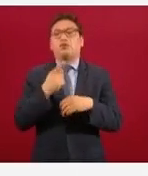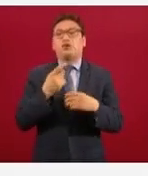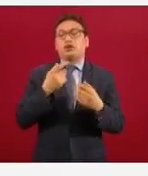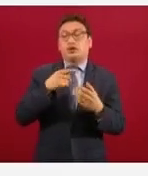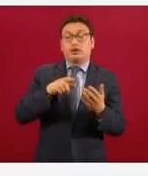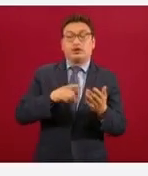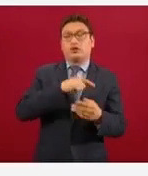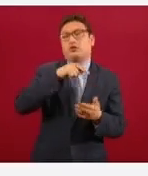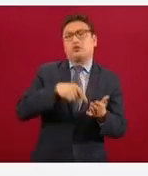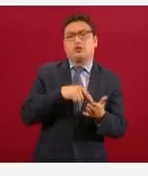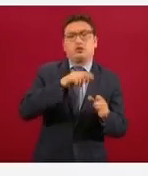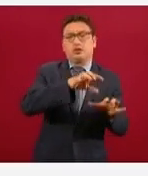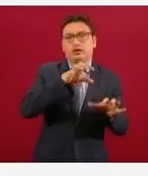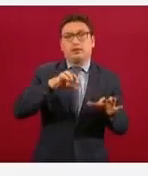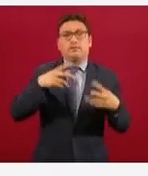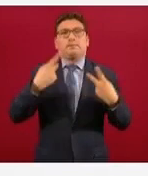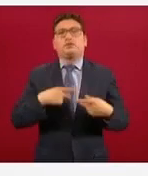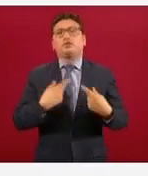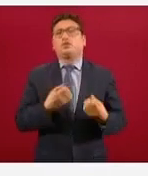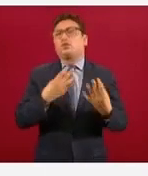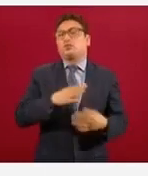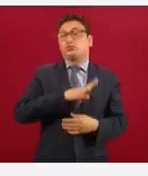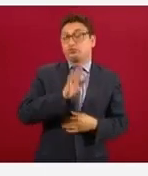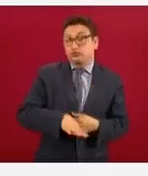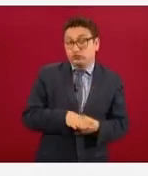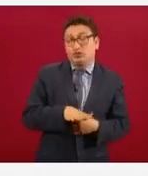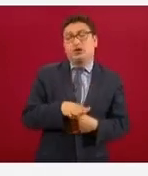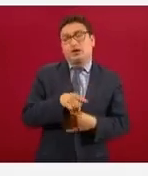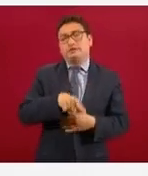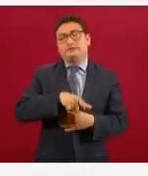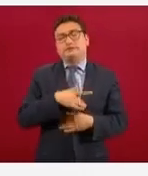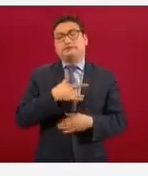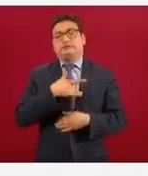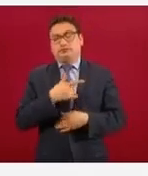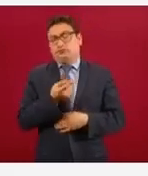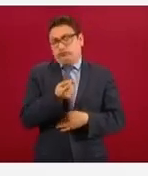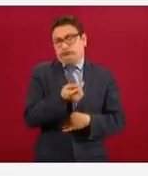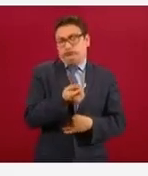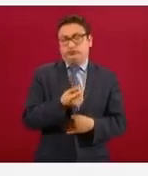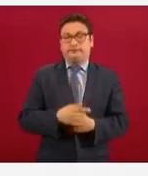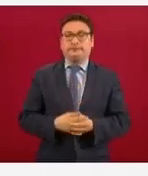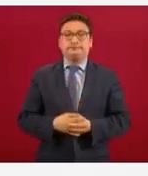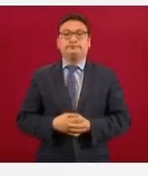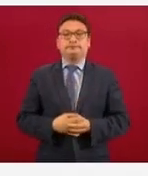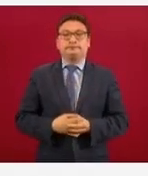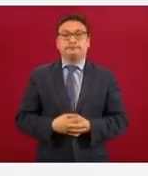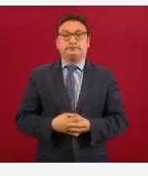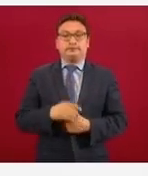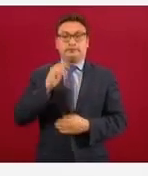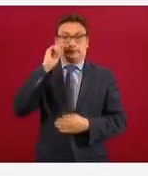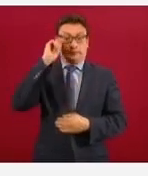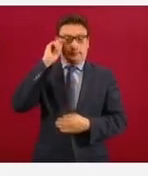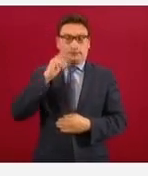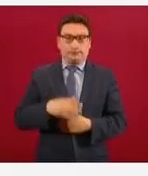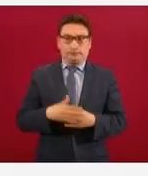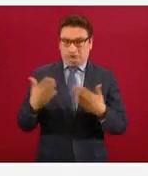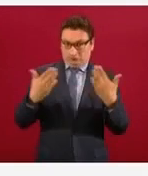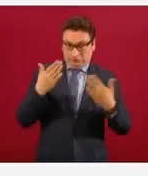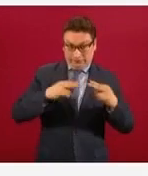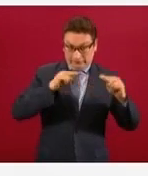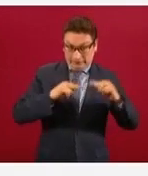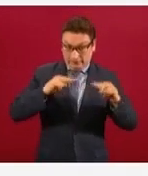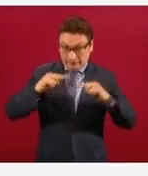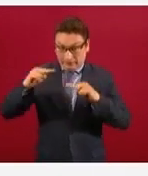número absoluto de personas que han perdido la vida es afortunadamente todavía muy pequeño. Estas cifras pueden